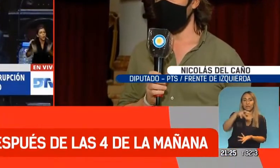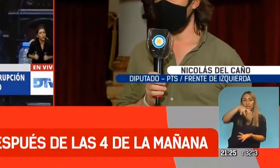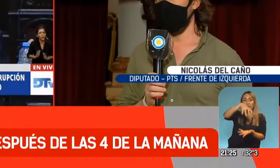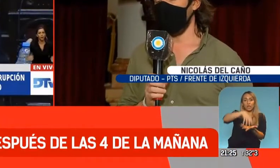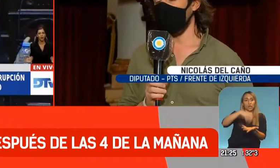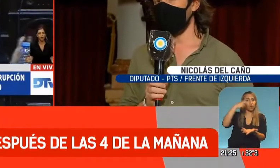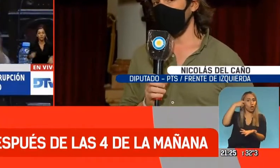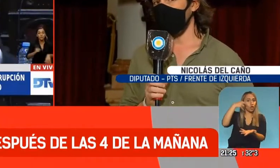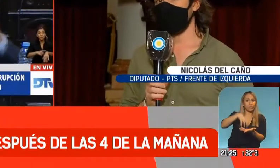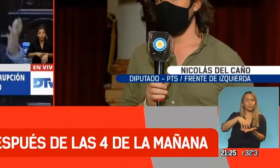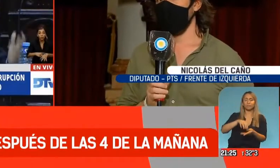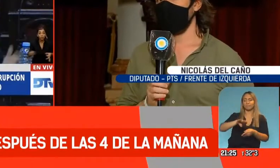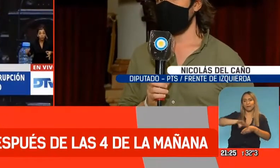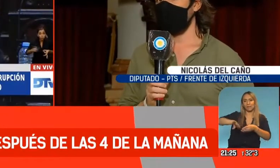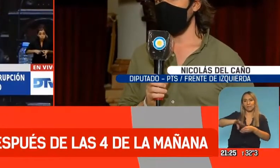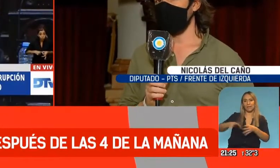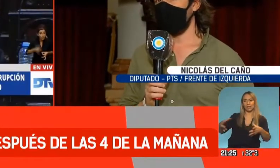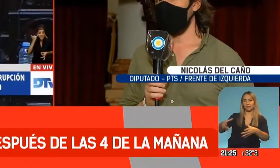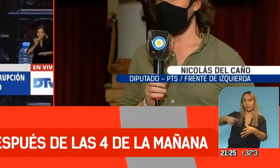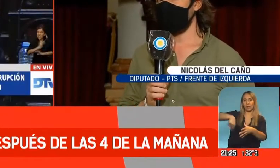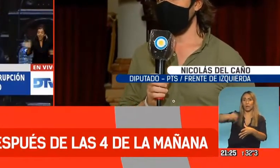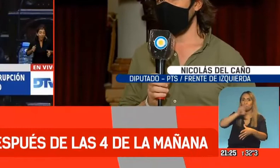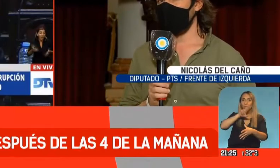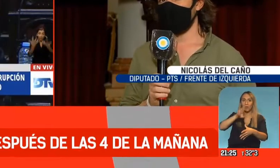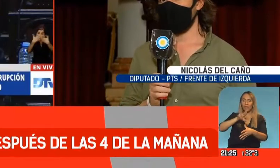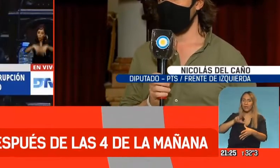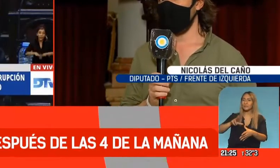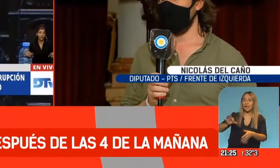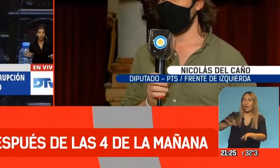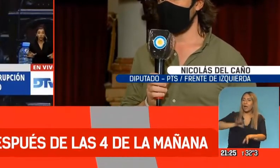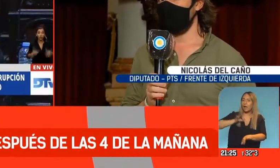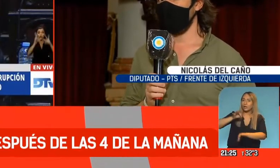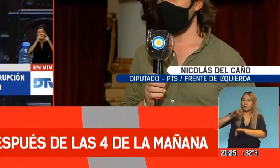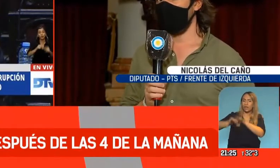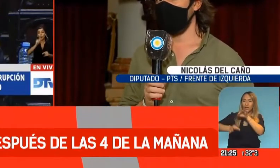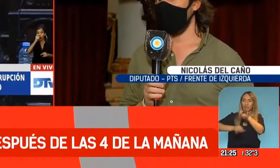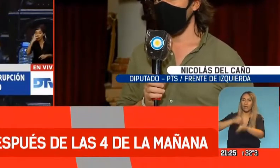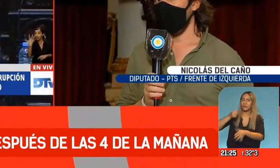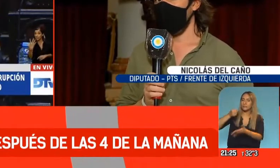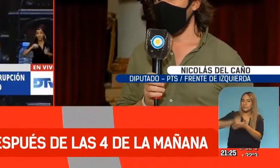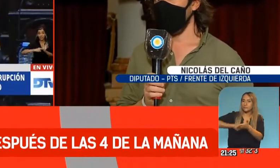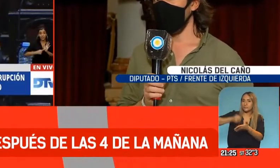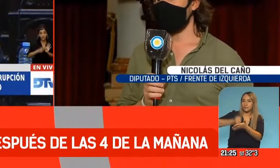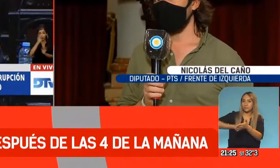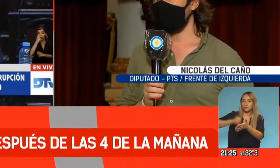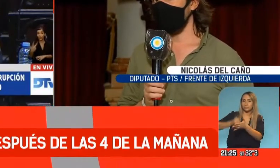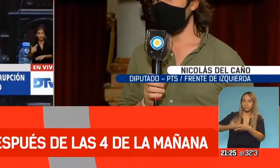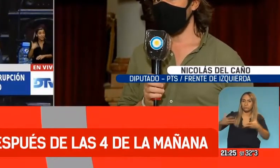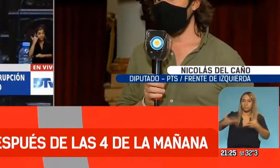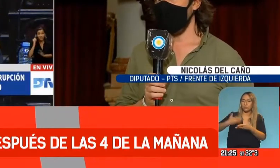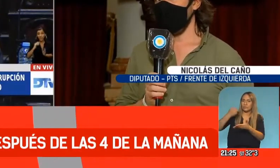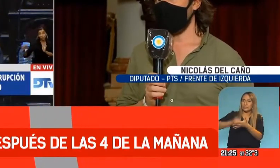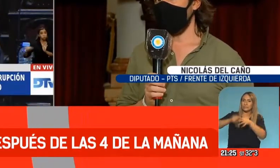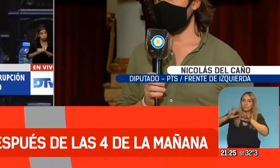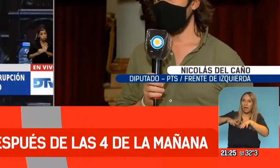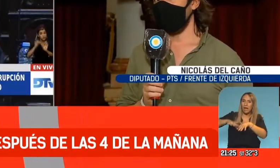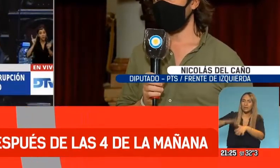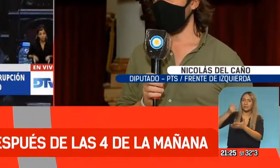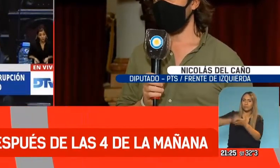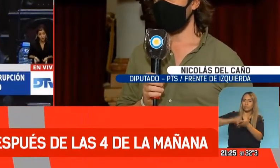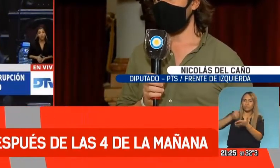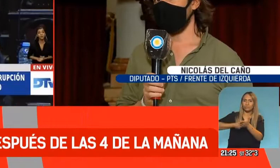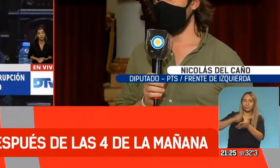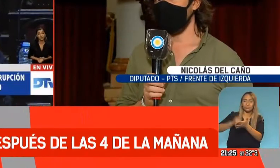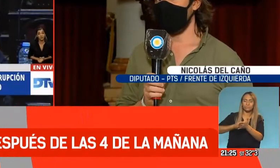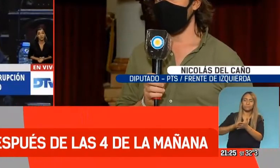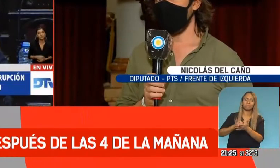a las mujeres que están movilizados durante décadas en un movimiento realmente muy persistente y que en los últimos